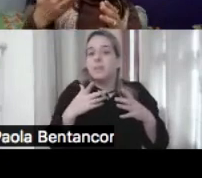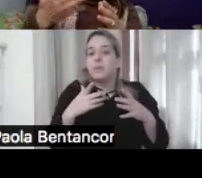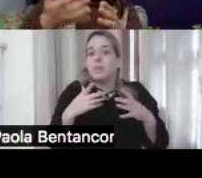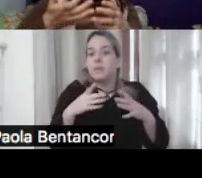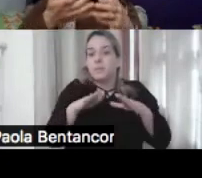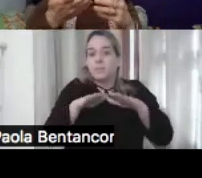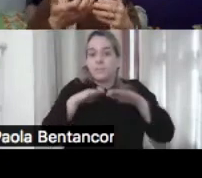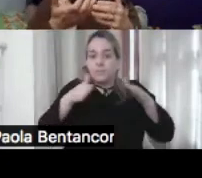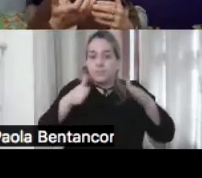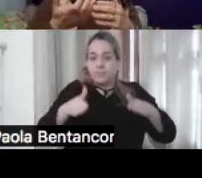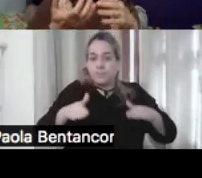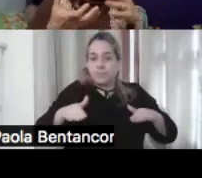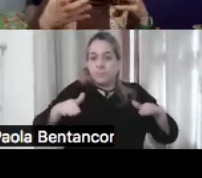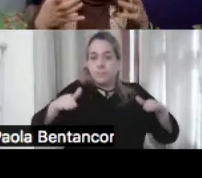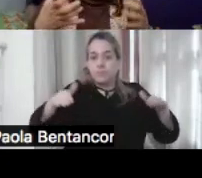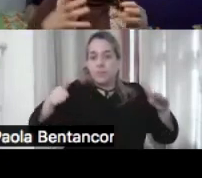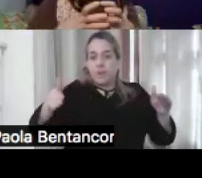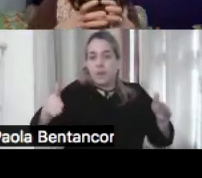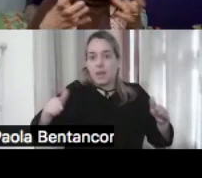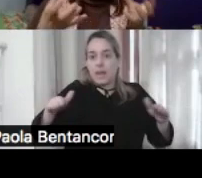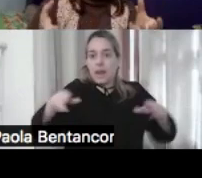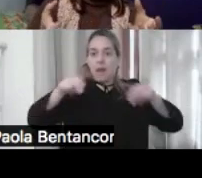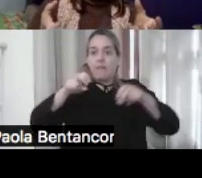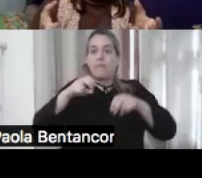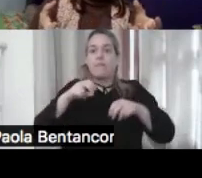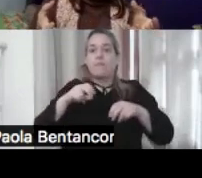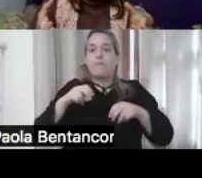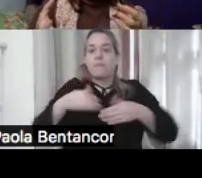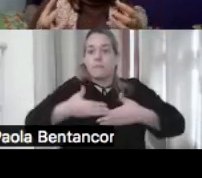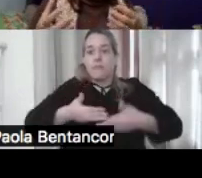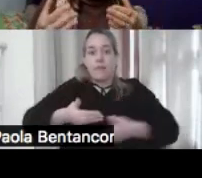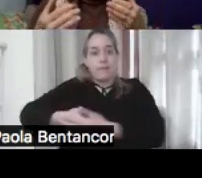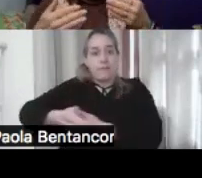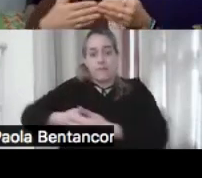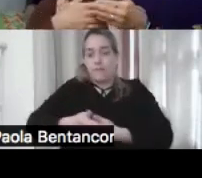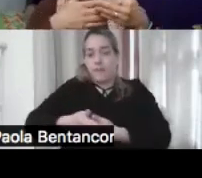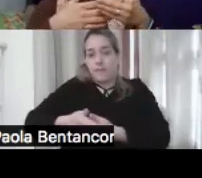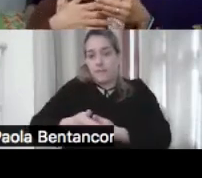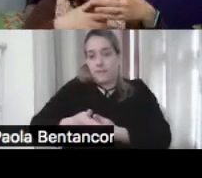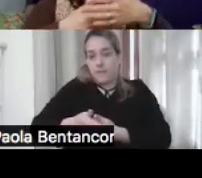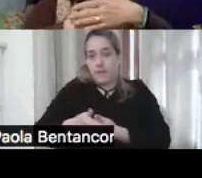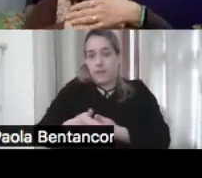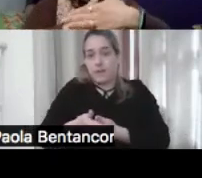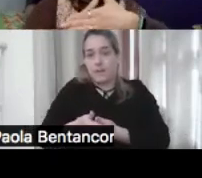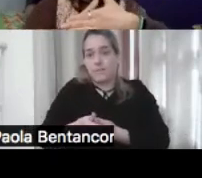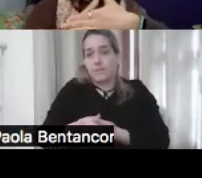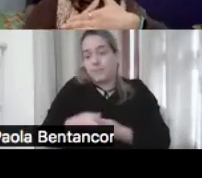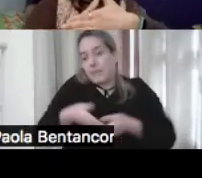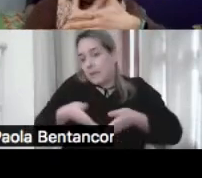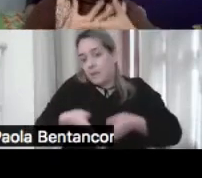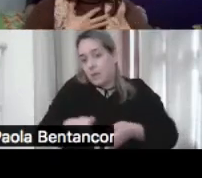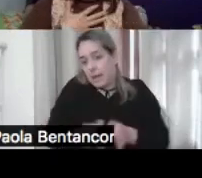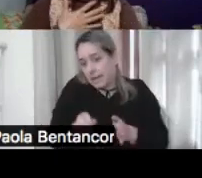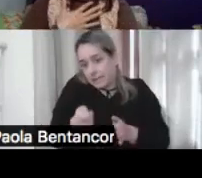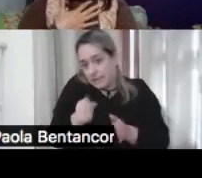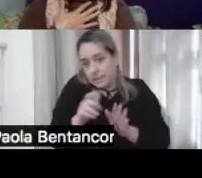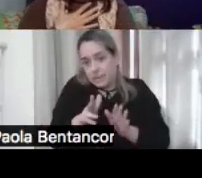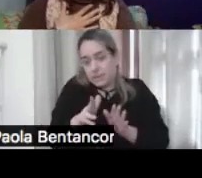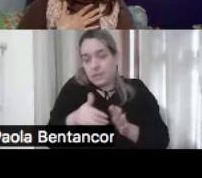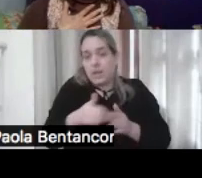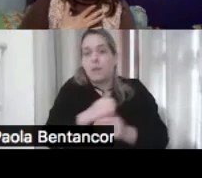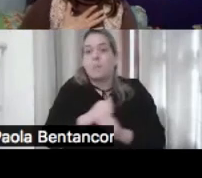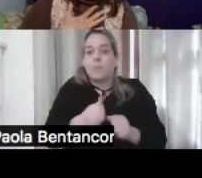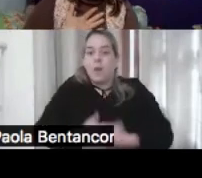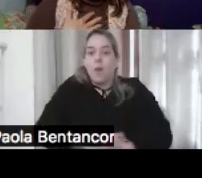los posicionamientos en los cuales ella podía estar, el tamaño de su bebé en los primeros meses de vida, y poder llevarlo de esa manera a UPA